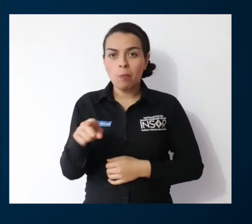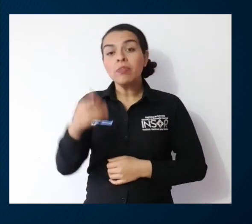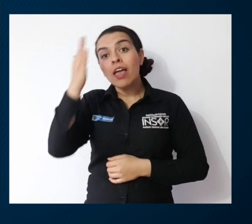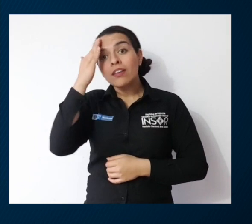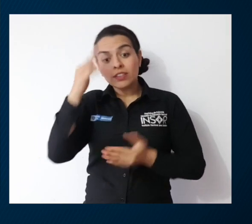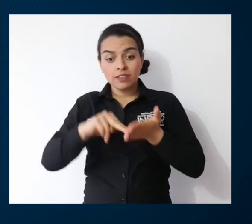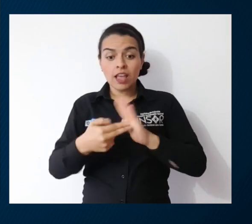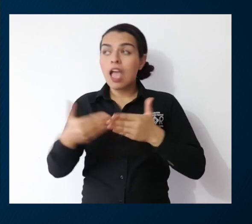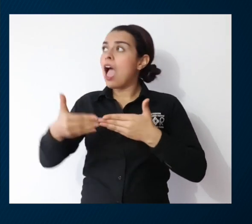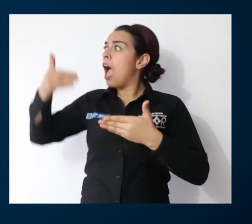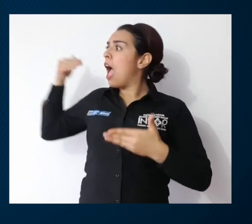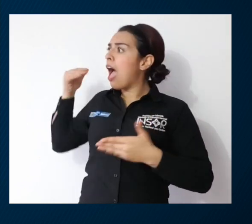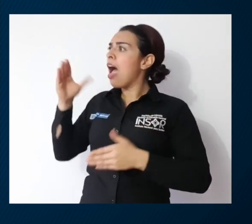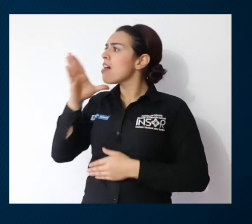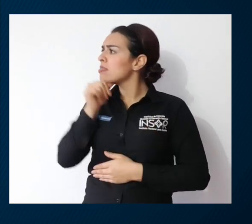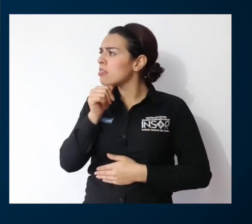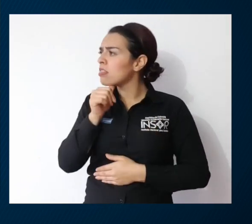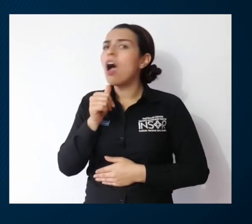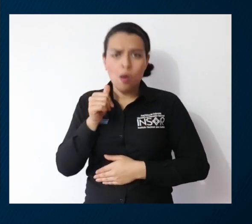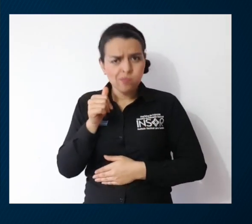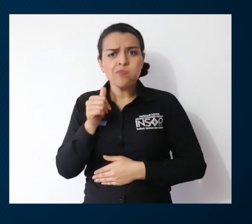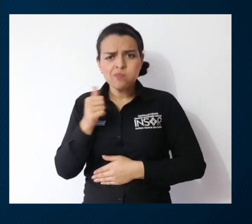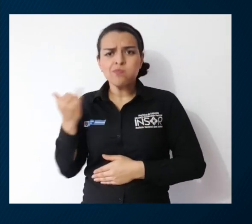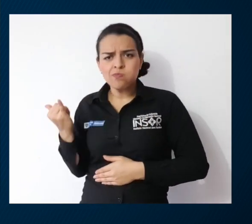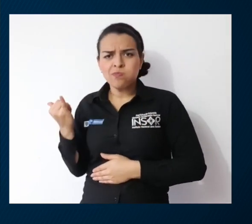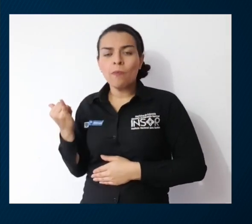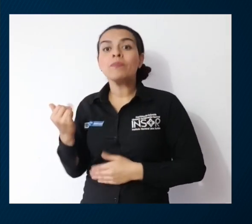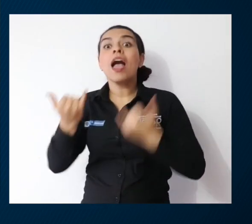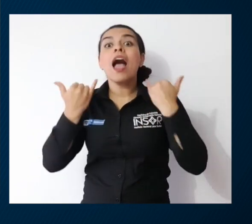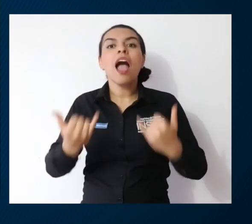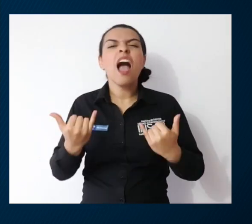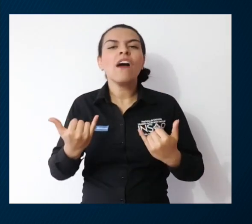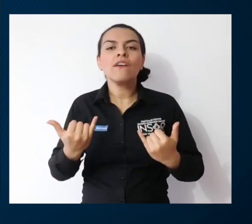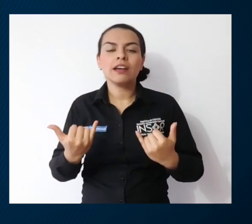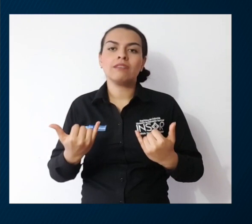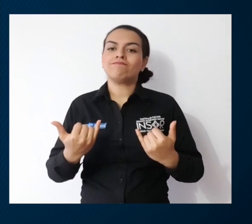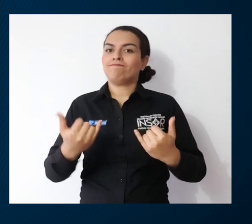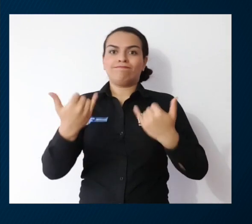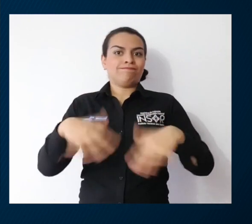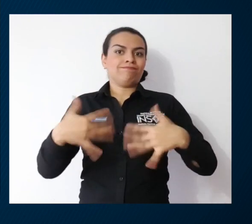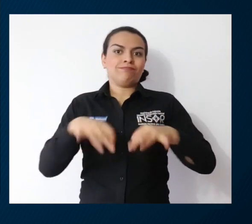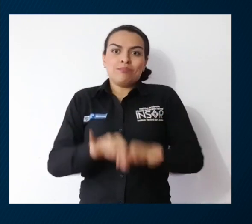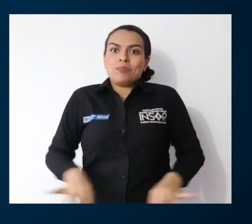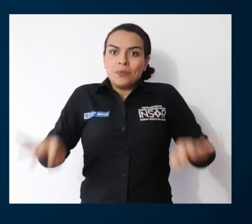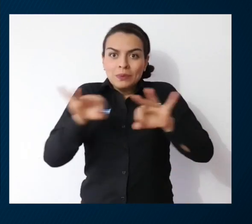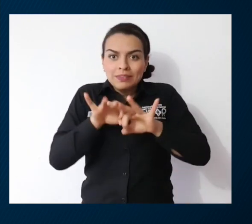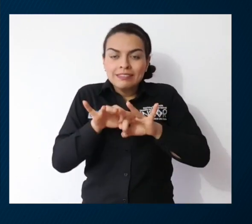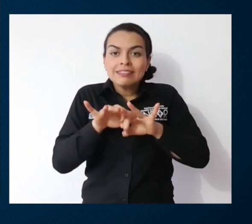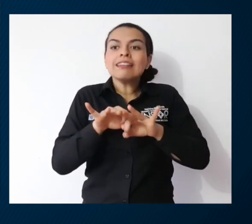colaboración no existiera antes, por supuesto que sí, pero ahora ocupa un lugar fundamental. Entonces usted